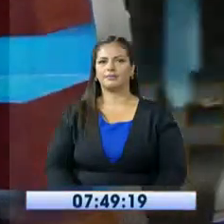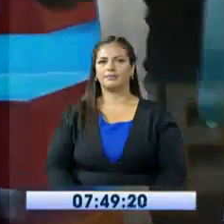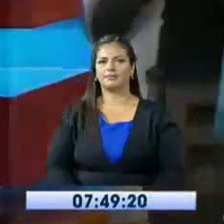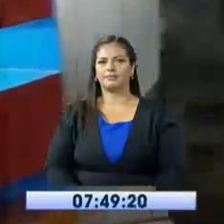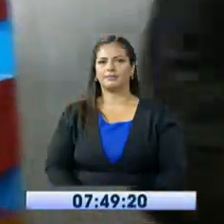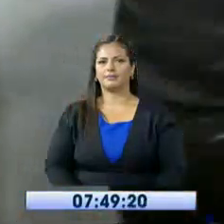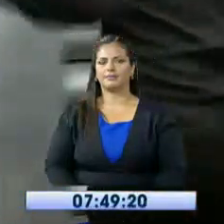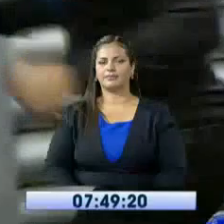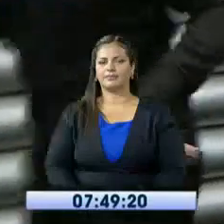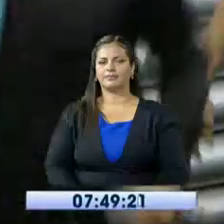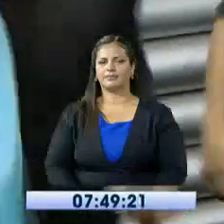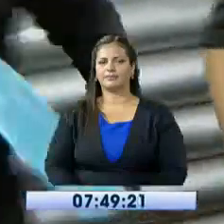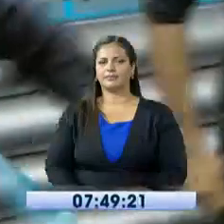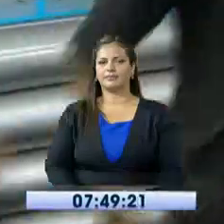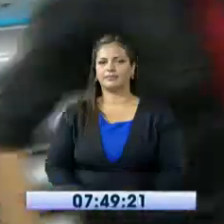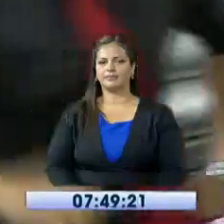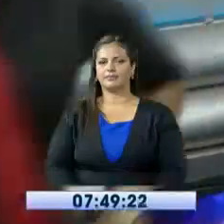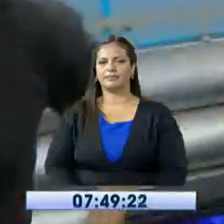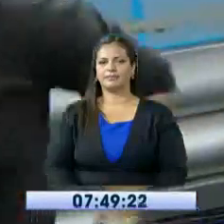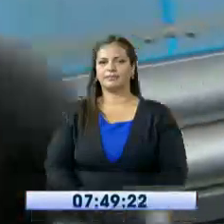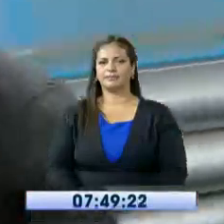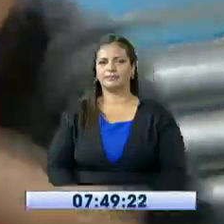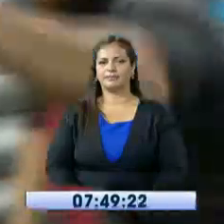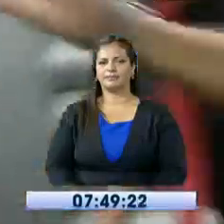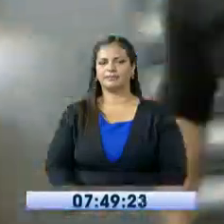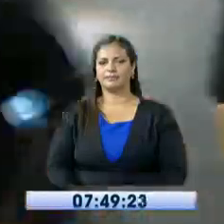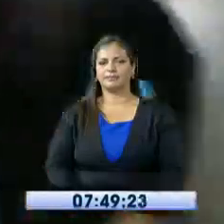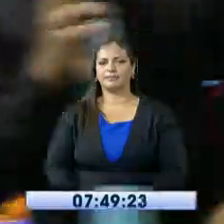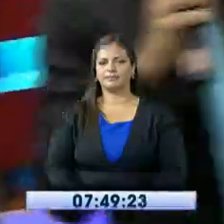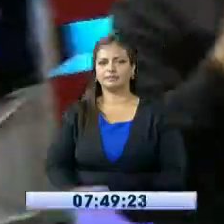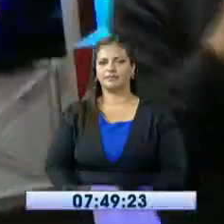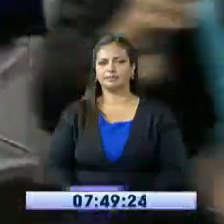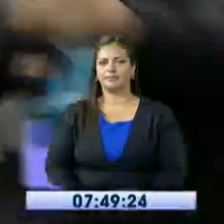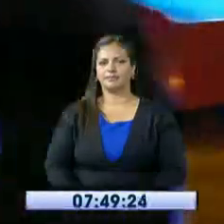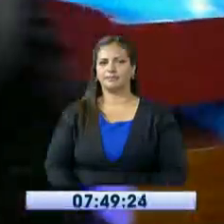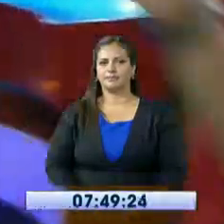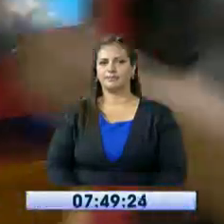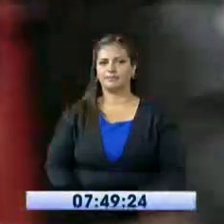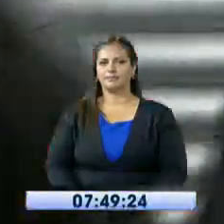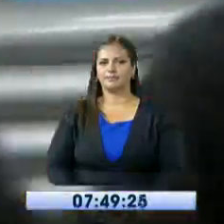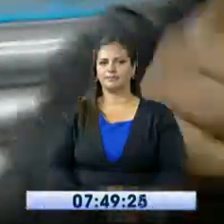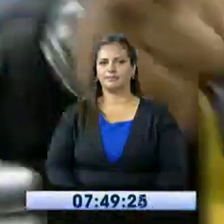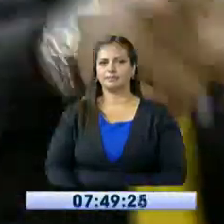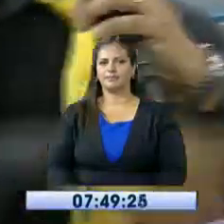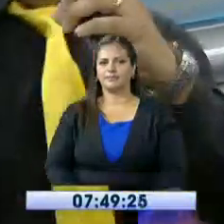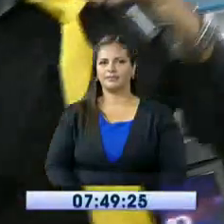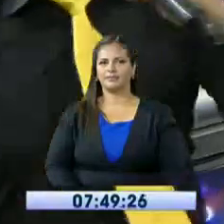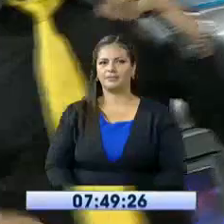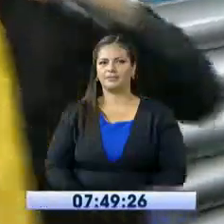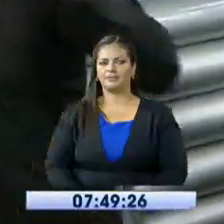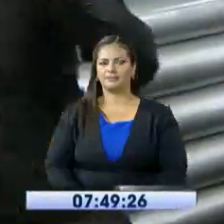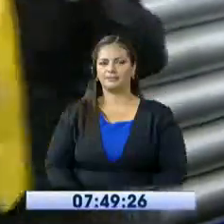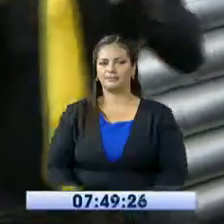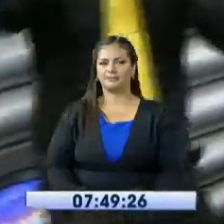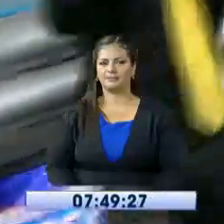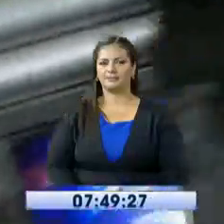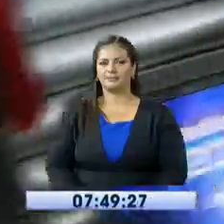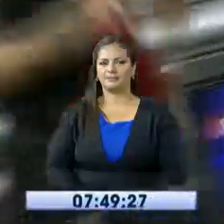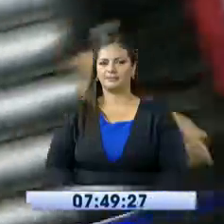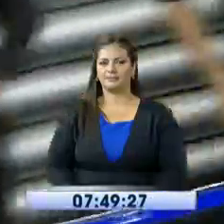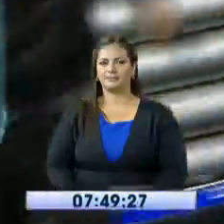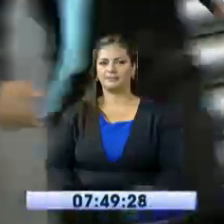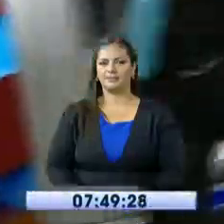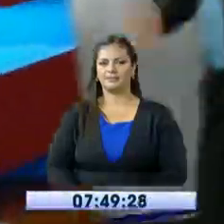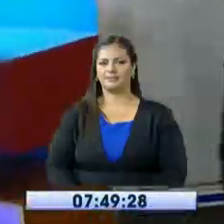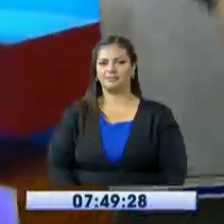Porque me dejaron cosas muy buenas. Me dejó una chiva, una burra negra, una yegua blanca y una buena suegra. Me dejó una chiva, una burra muy negrita, una yegua